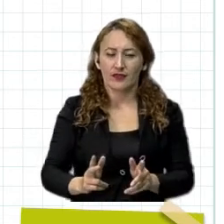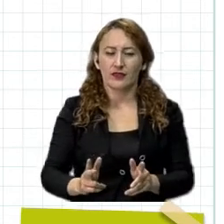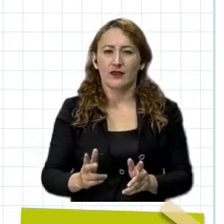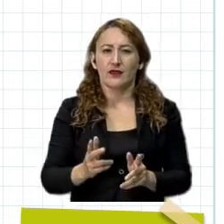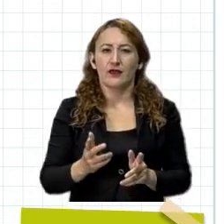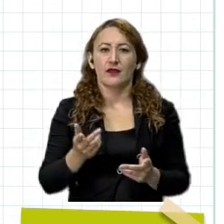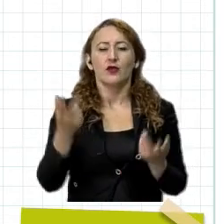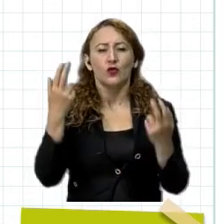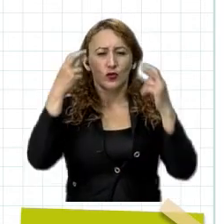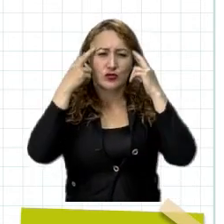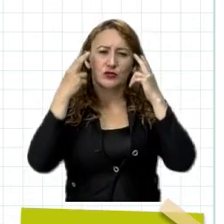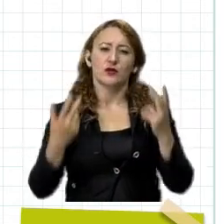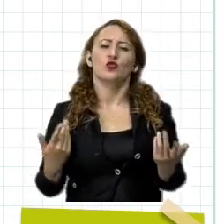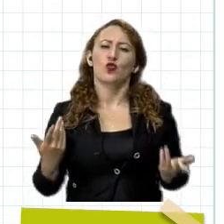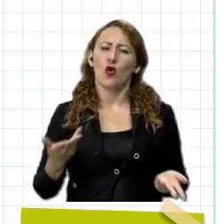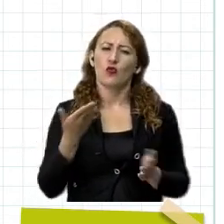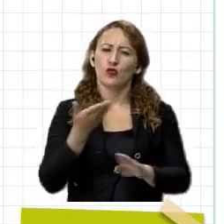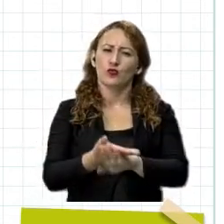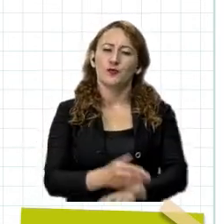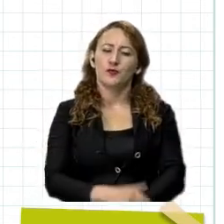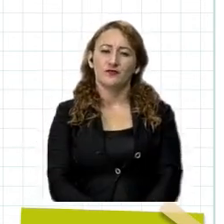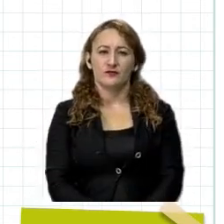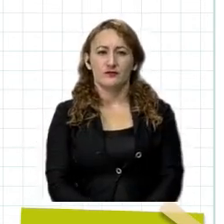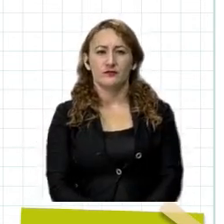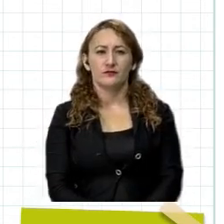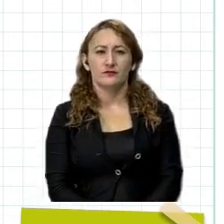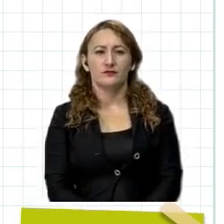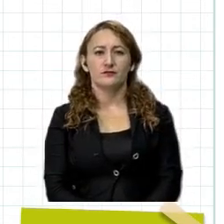el conocimiento?